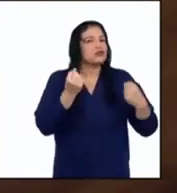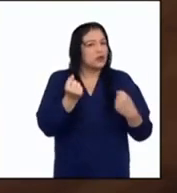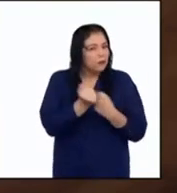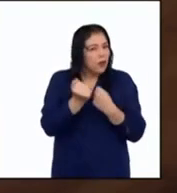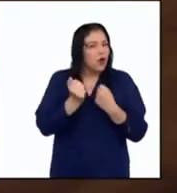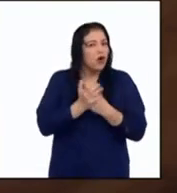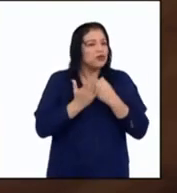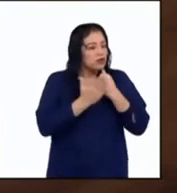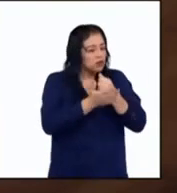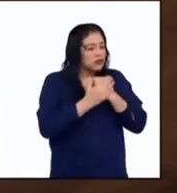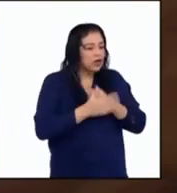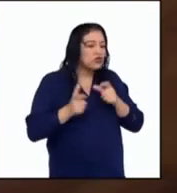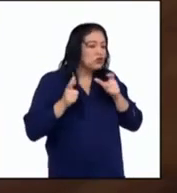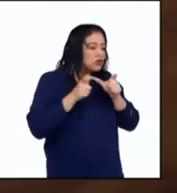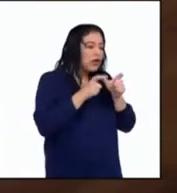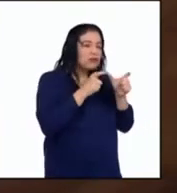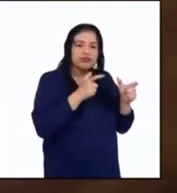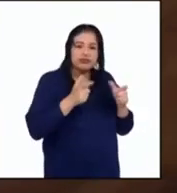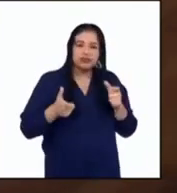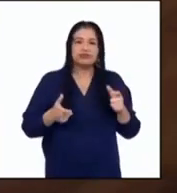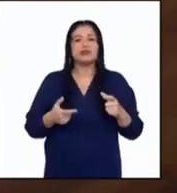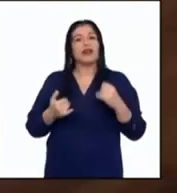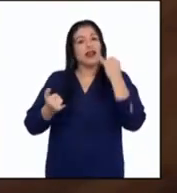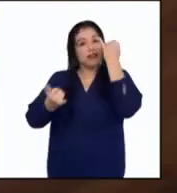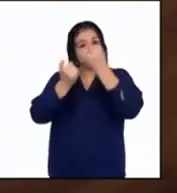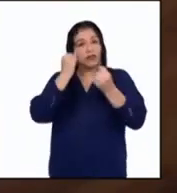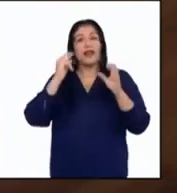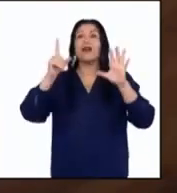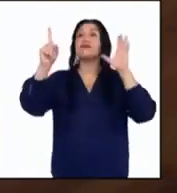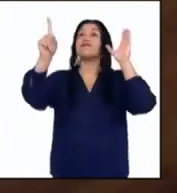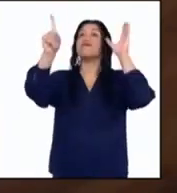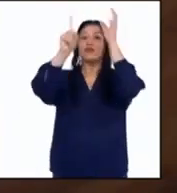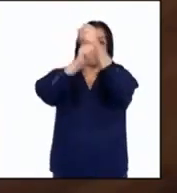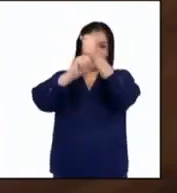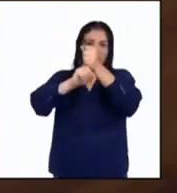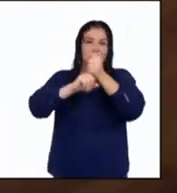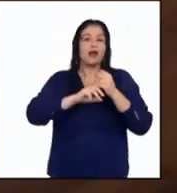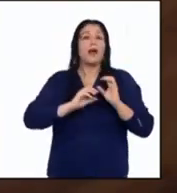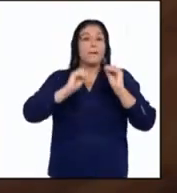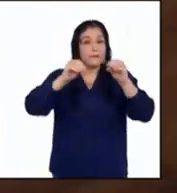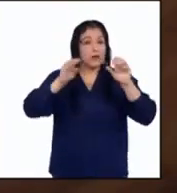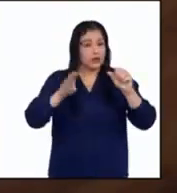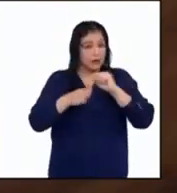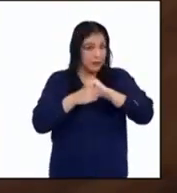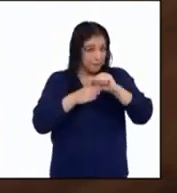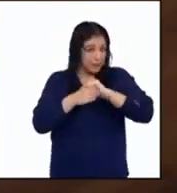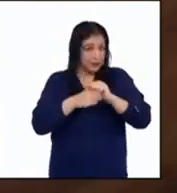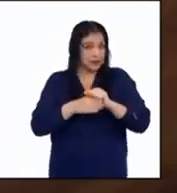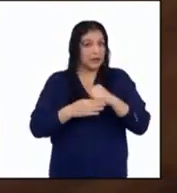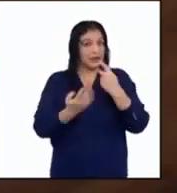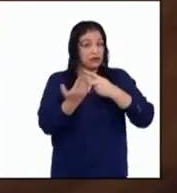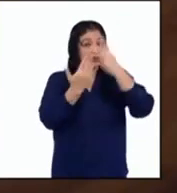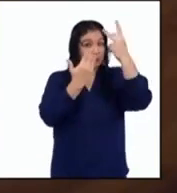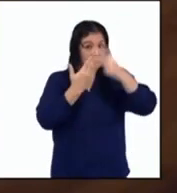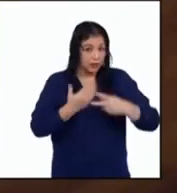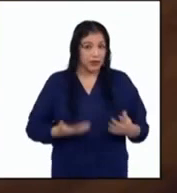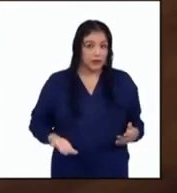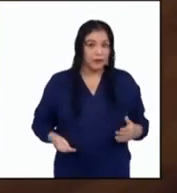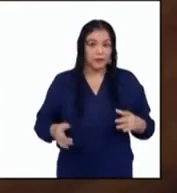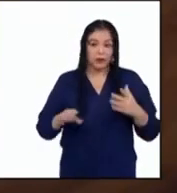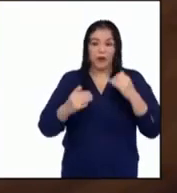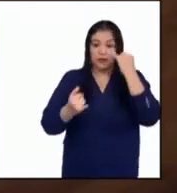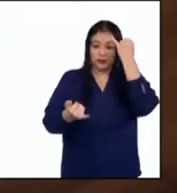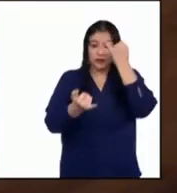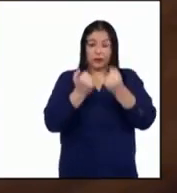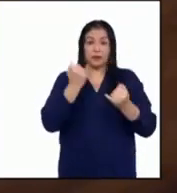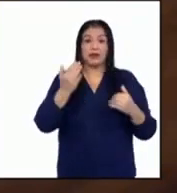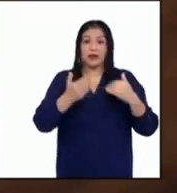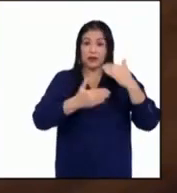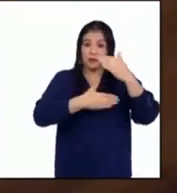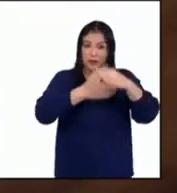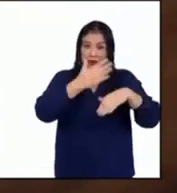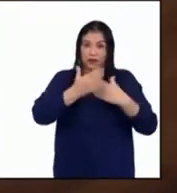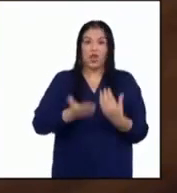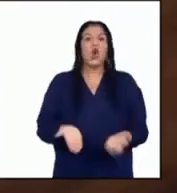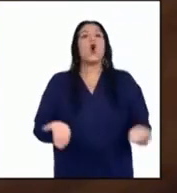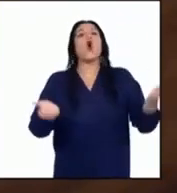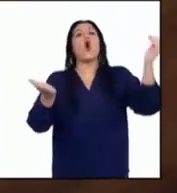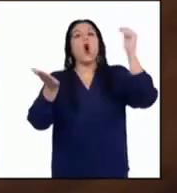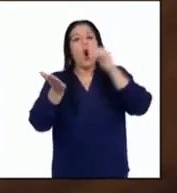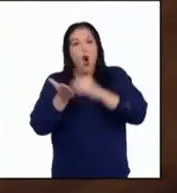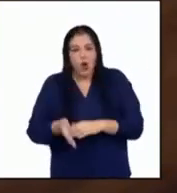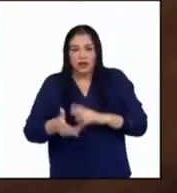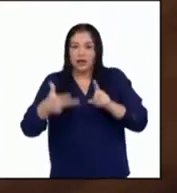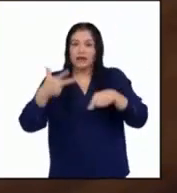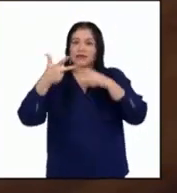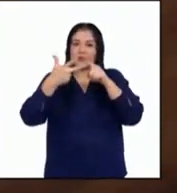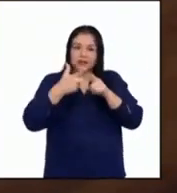son monitoreados y al final logran el objetivo que se plantean, ejecutan su proyecto y en el cierre del proceso nuevamente tienen un